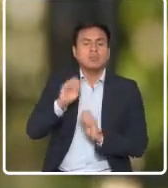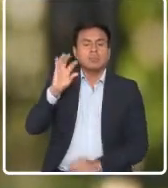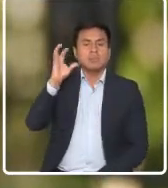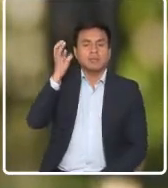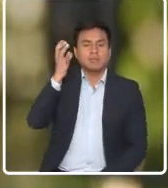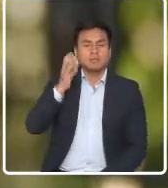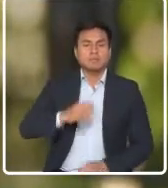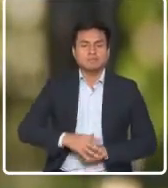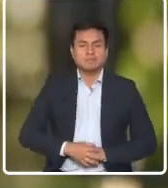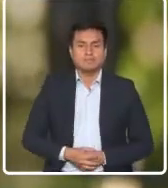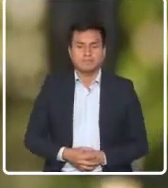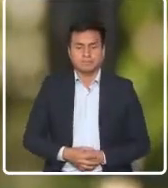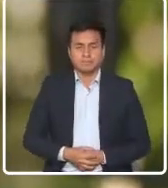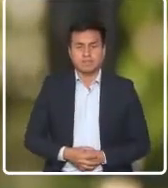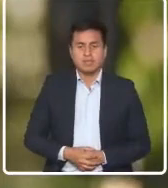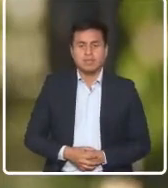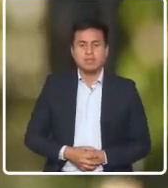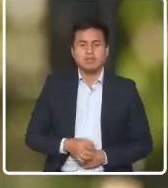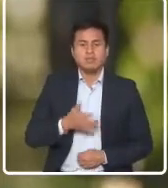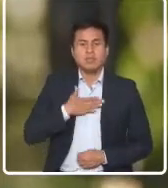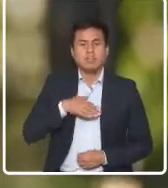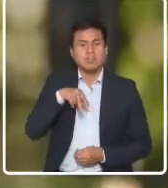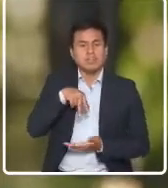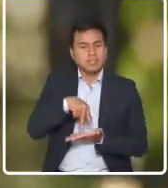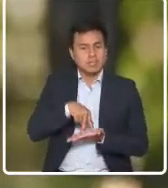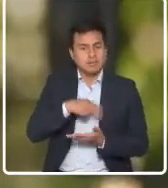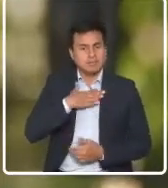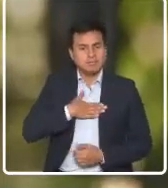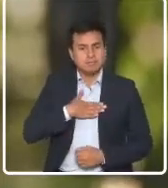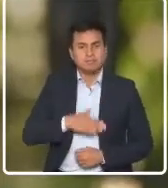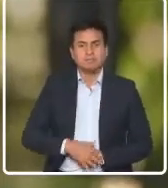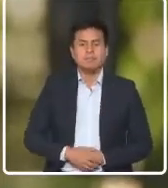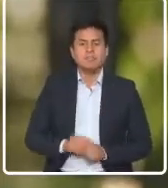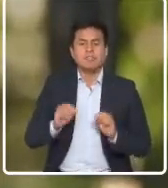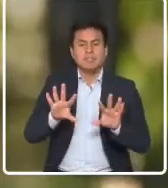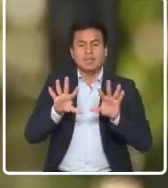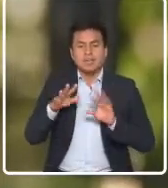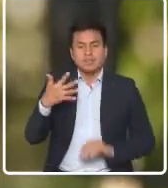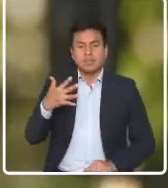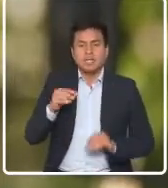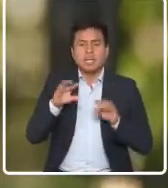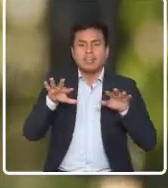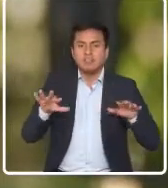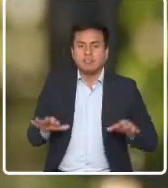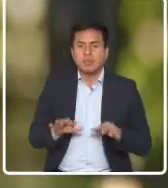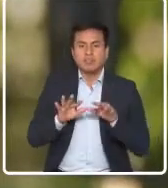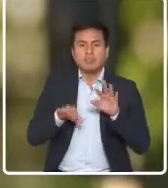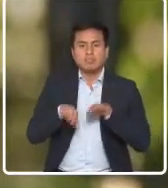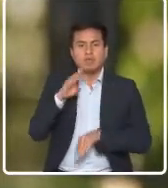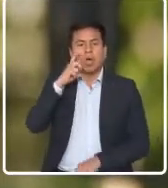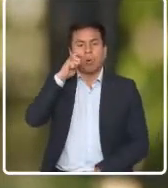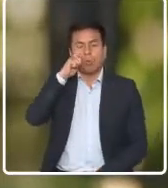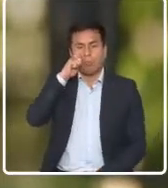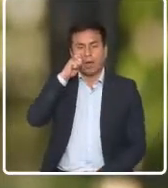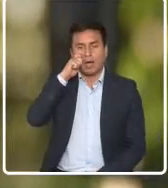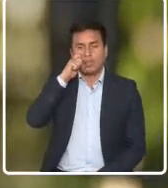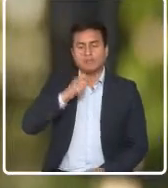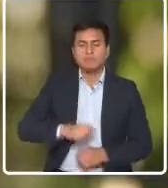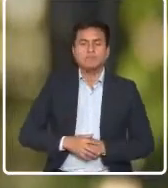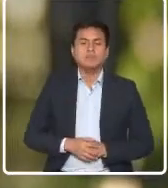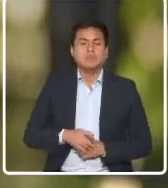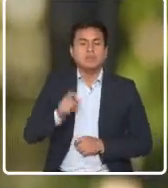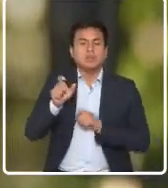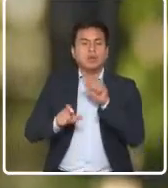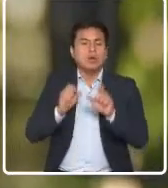climático. Y aquí me quiero detener y destacar y valorar el esfuerzo sobrehumano